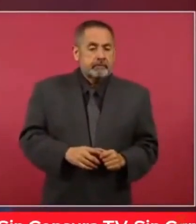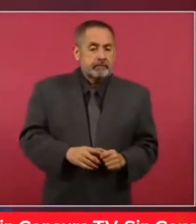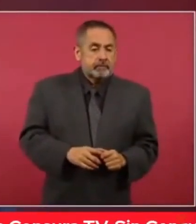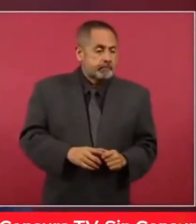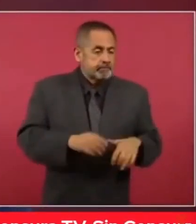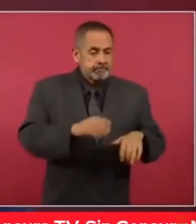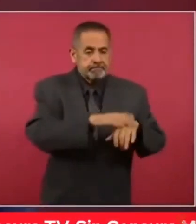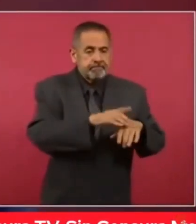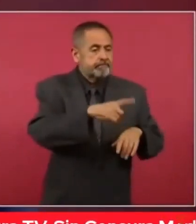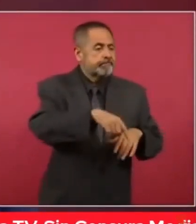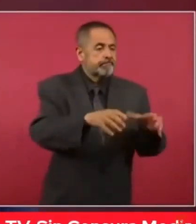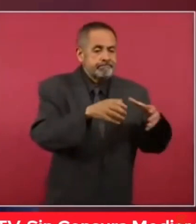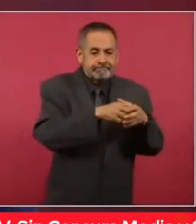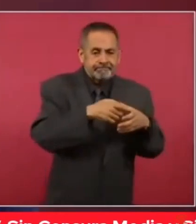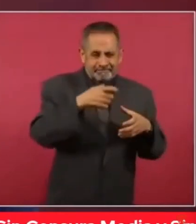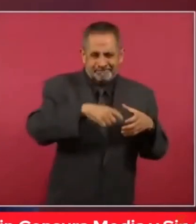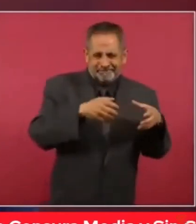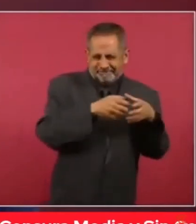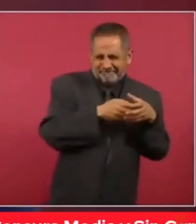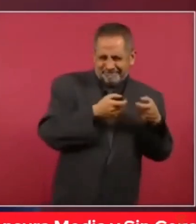el bloque conservador,